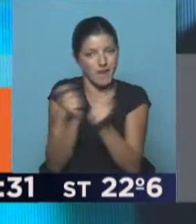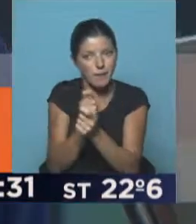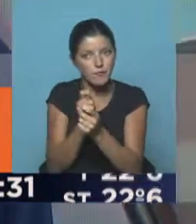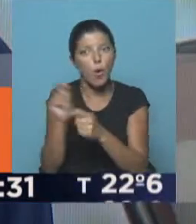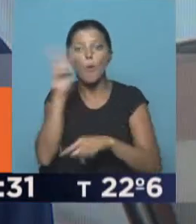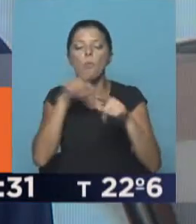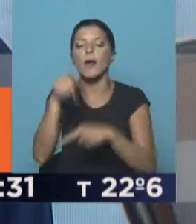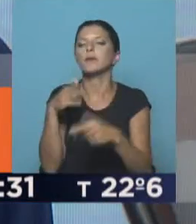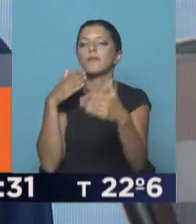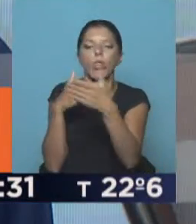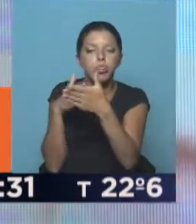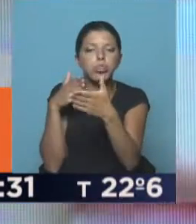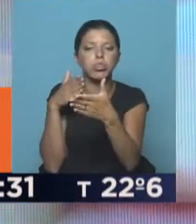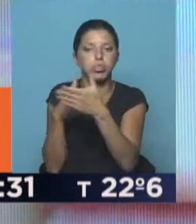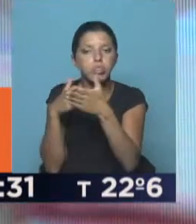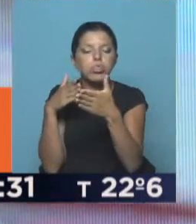estancamiento de Europa,